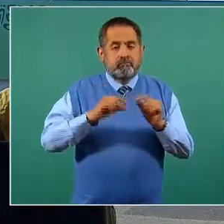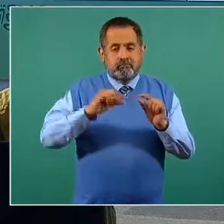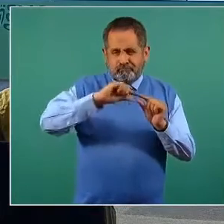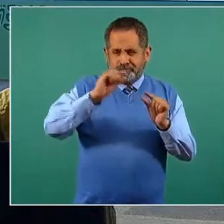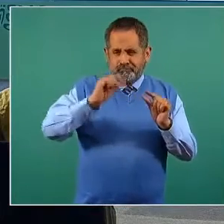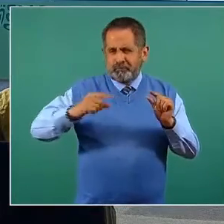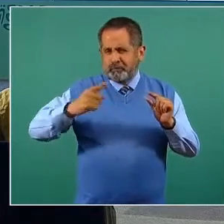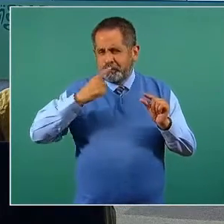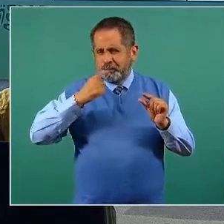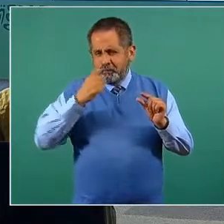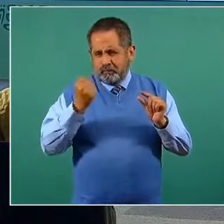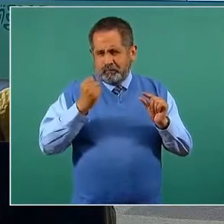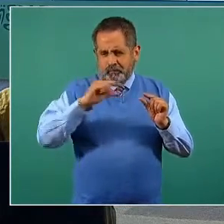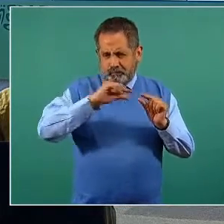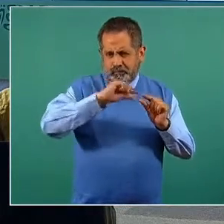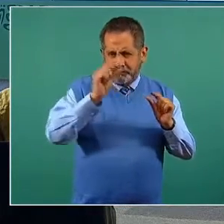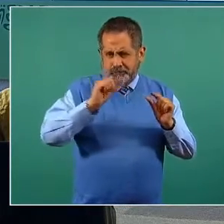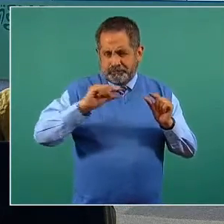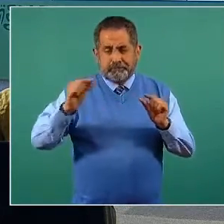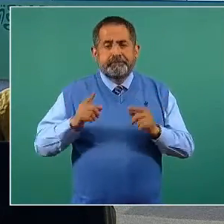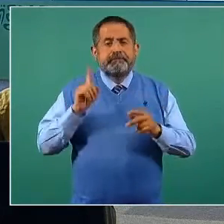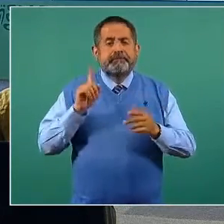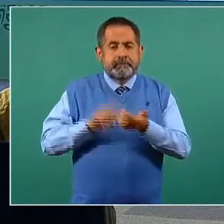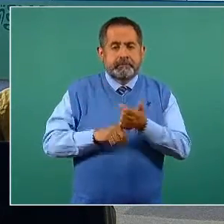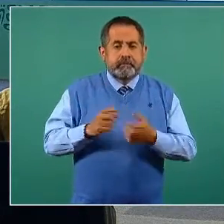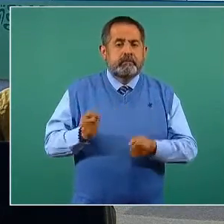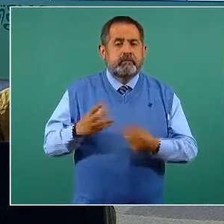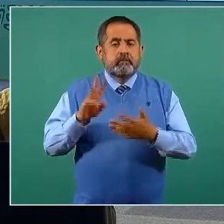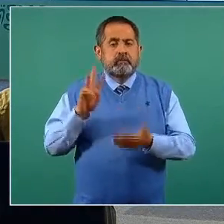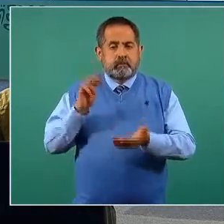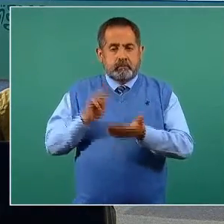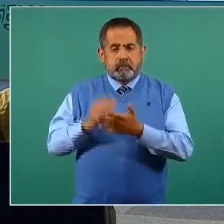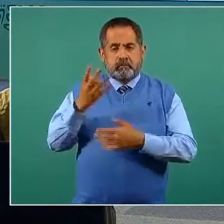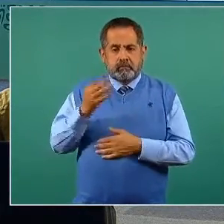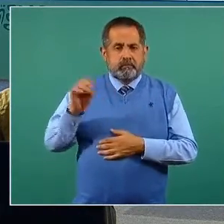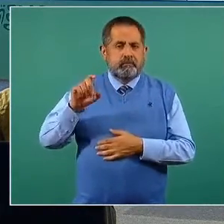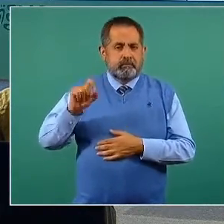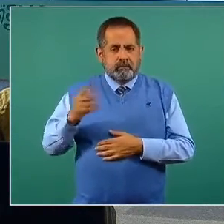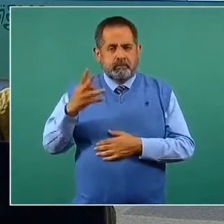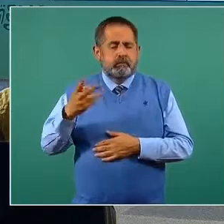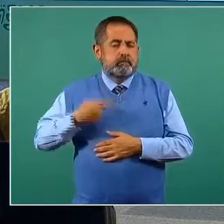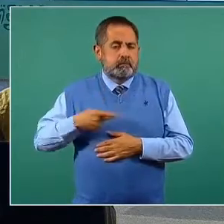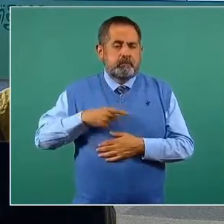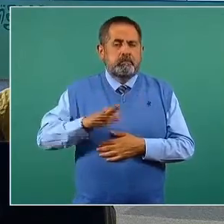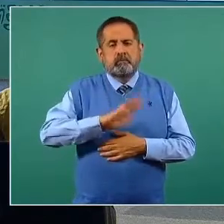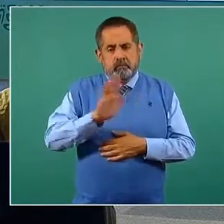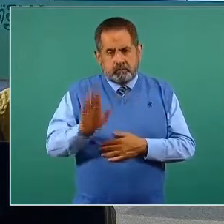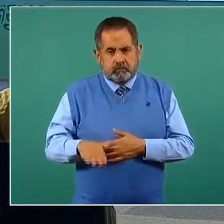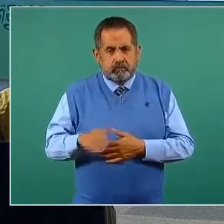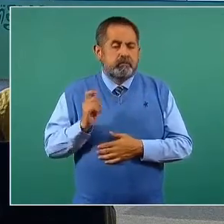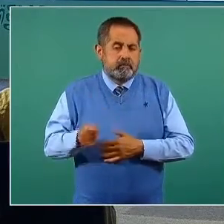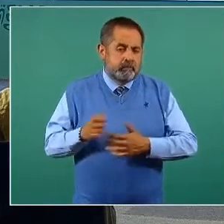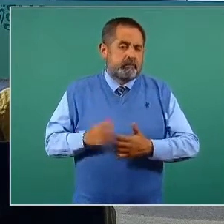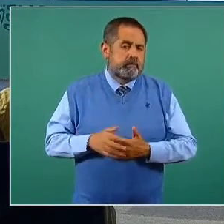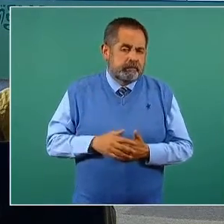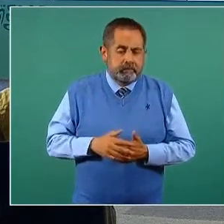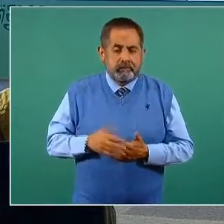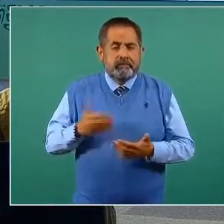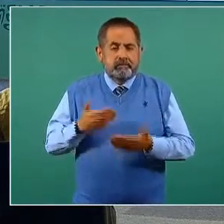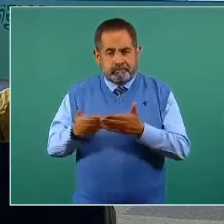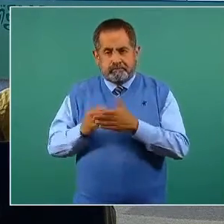de color rojizo son estas 3.924 defunciones que están